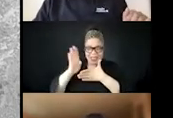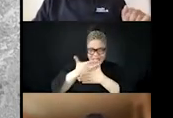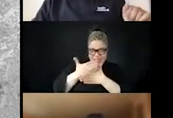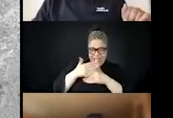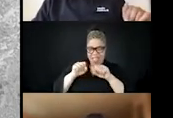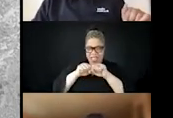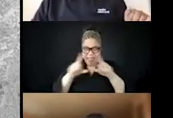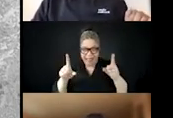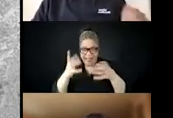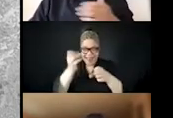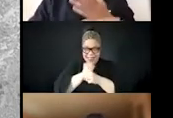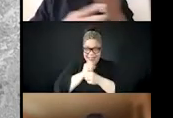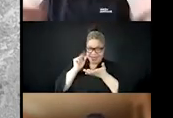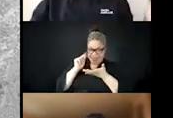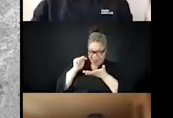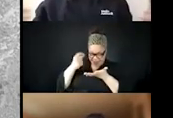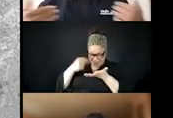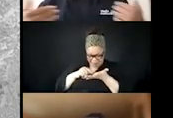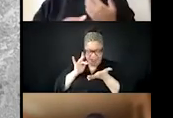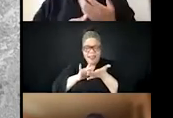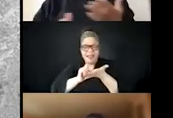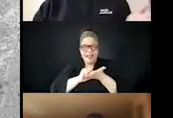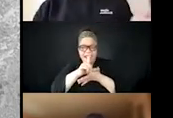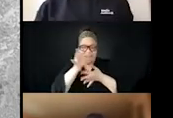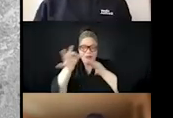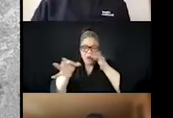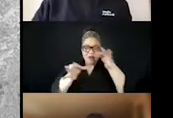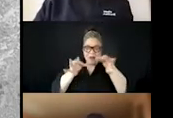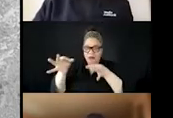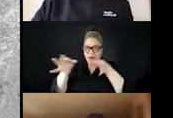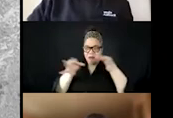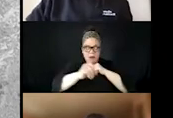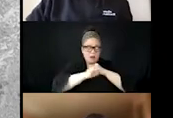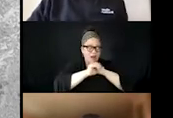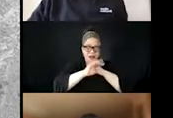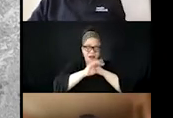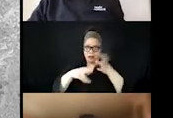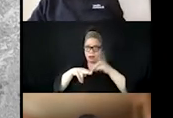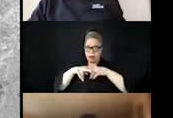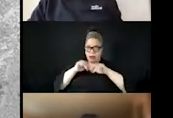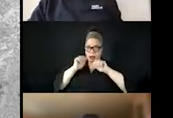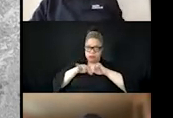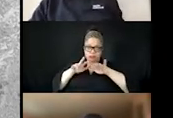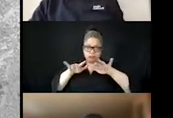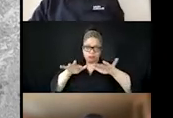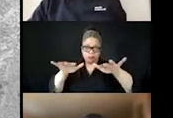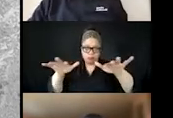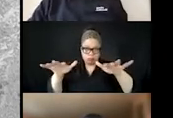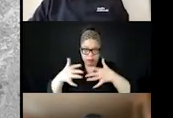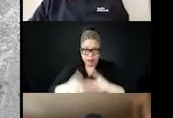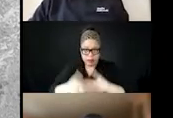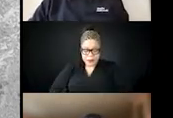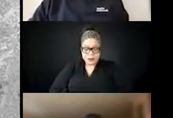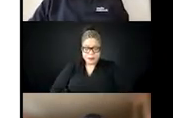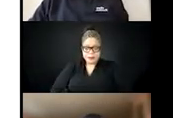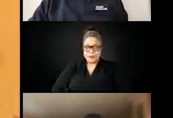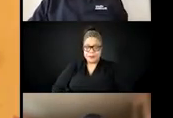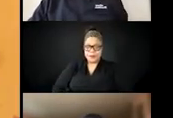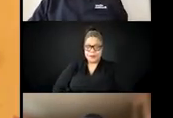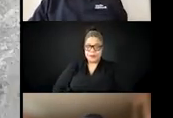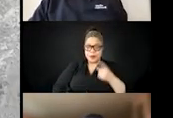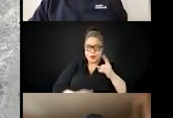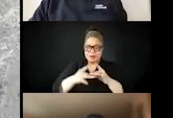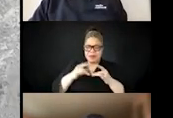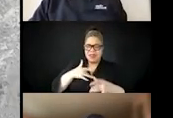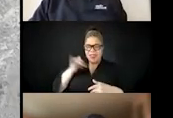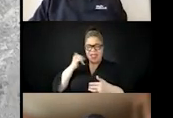clic y tal alguna pregunta o algo que agregar que tienen